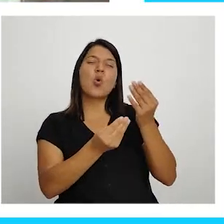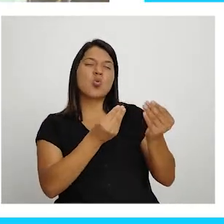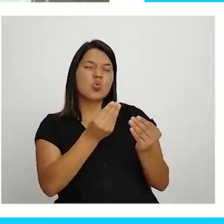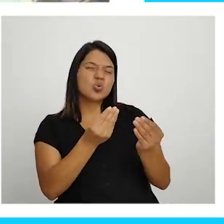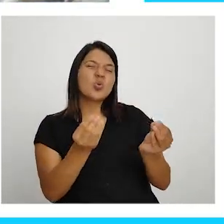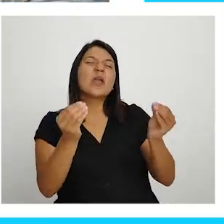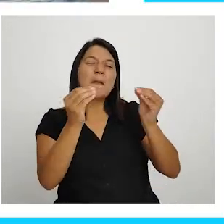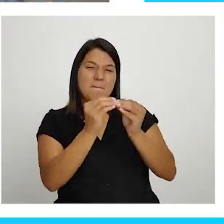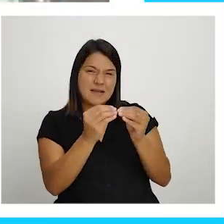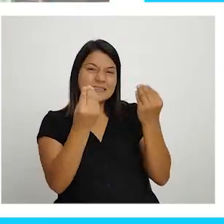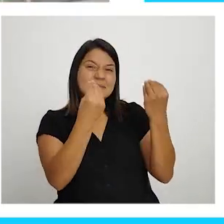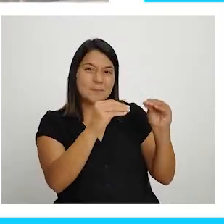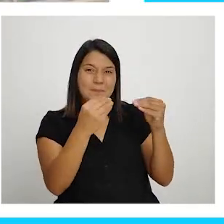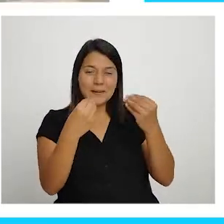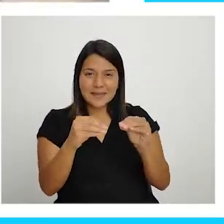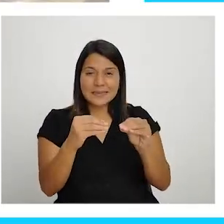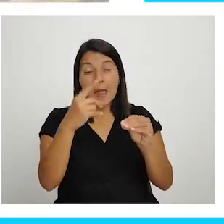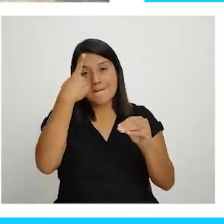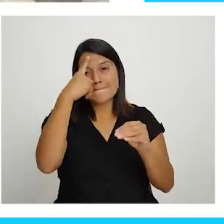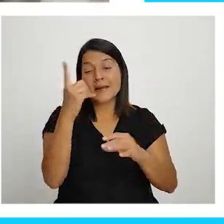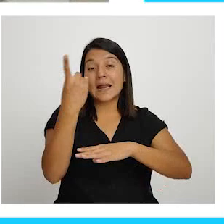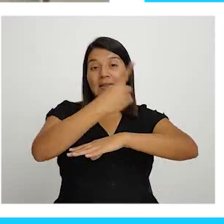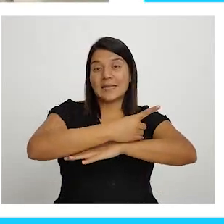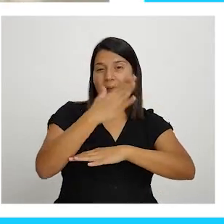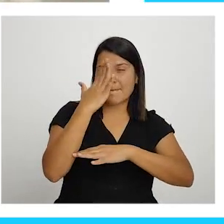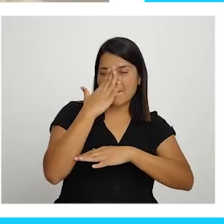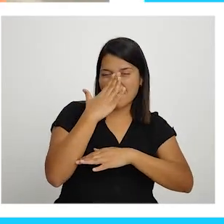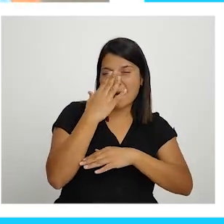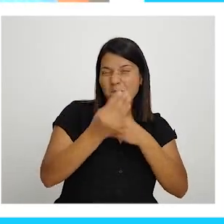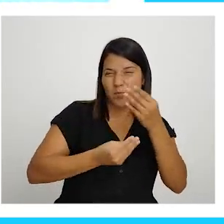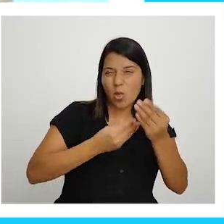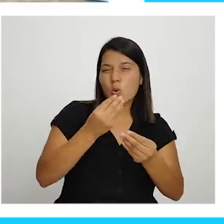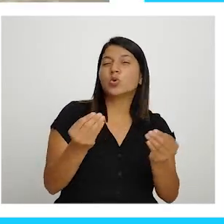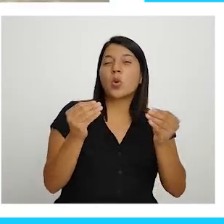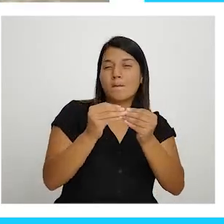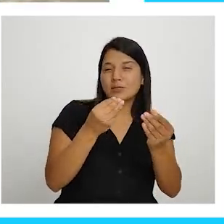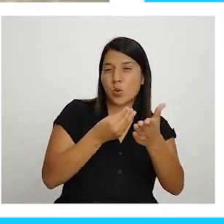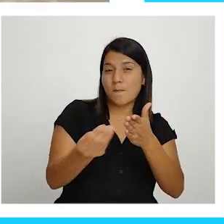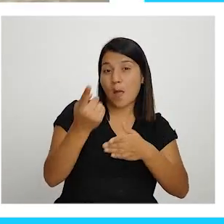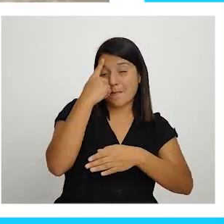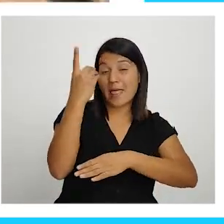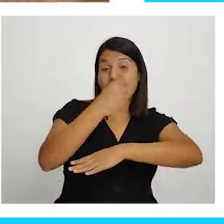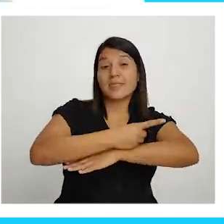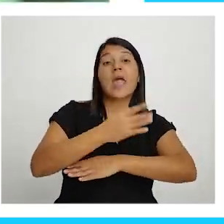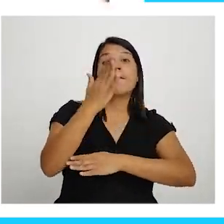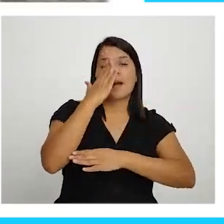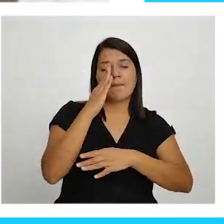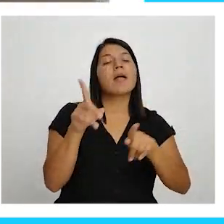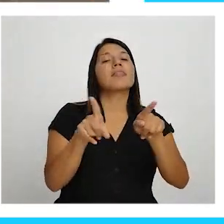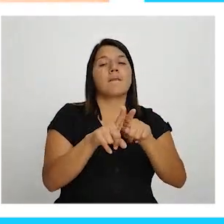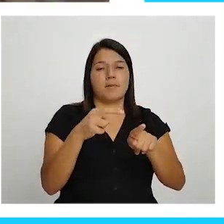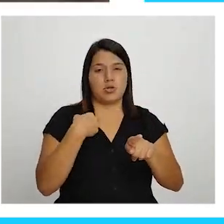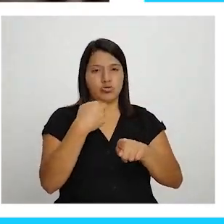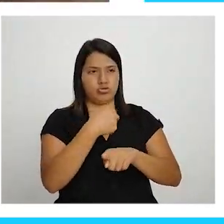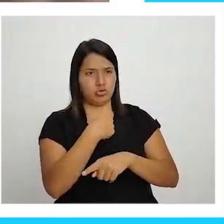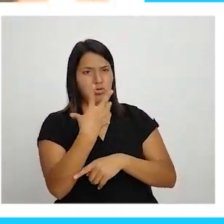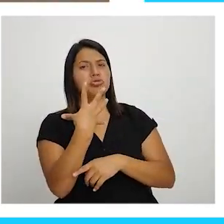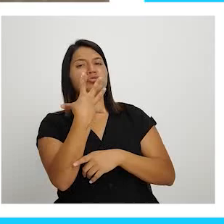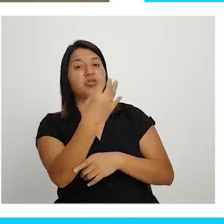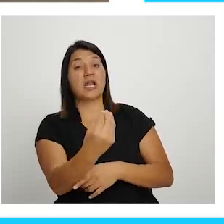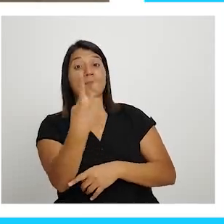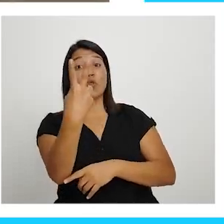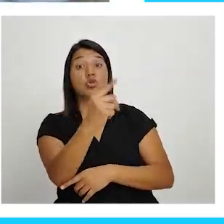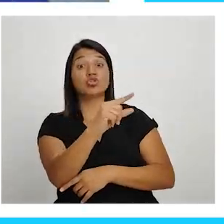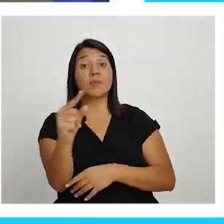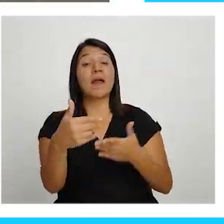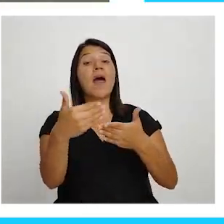y promociona y que más se compran y se demandan en el Día de la Madre, también salimos un par de semanas antes a